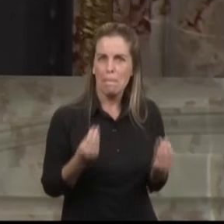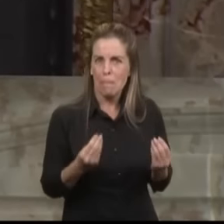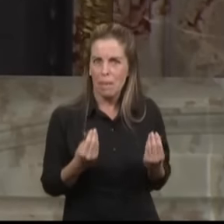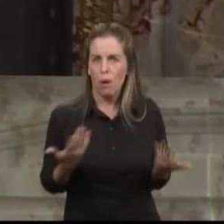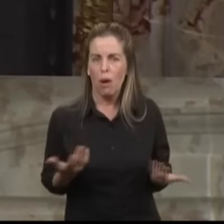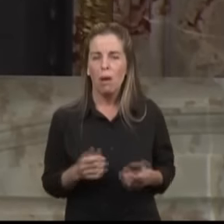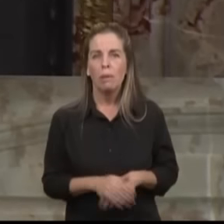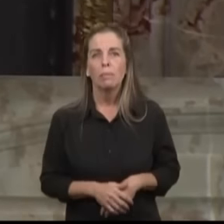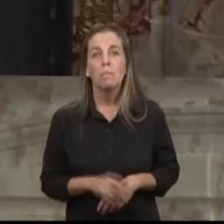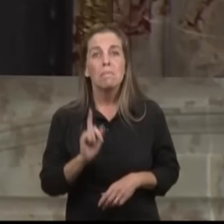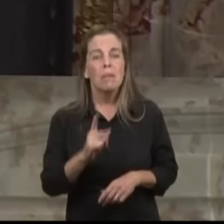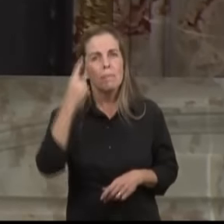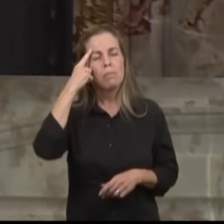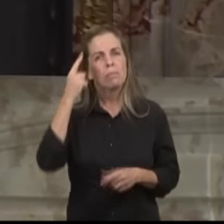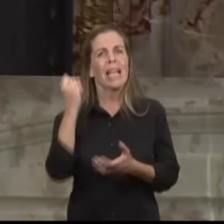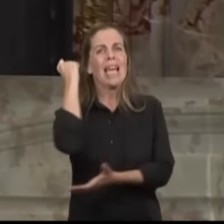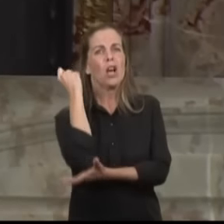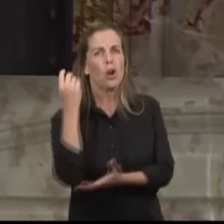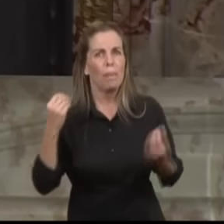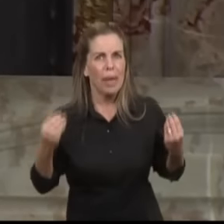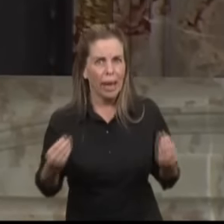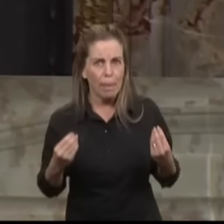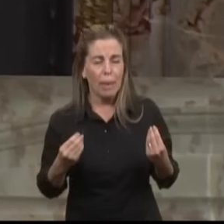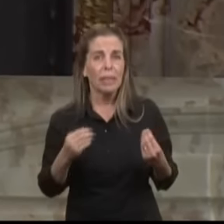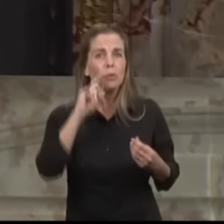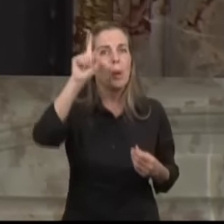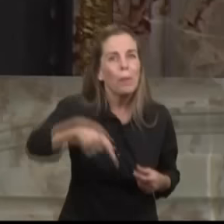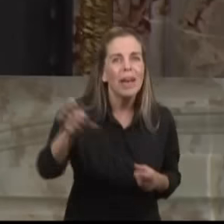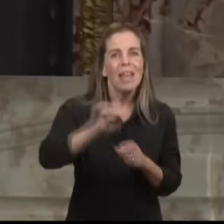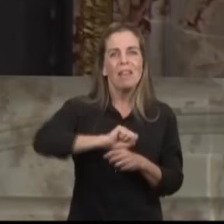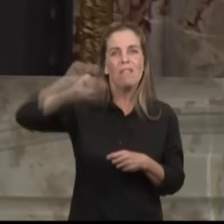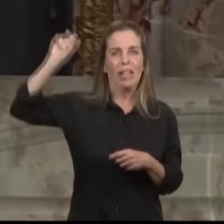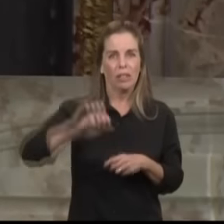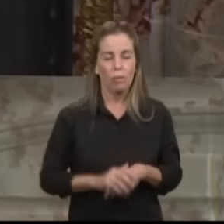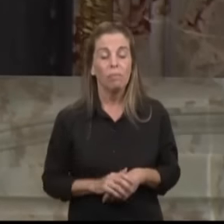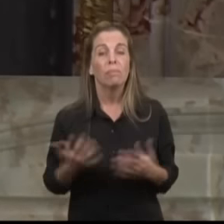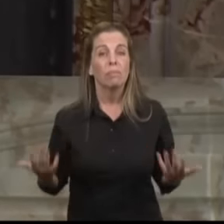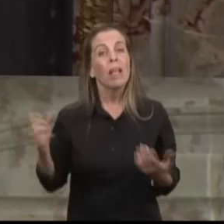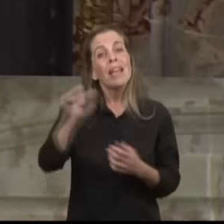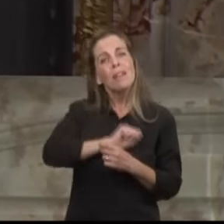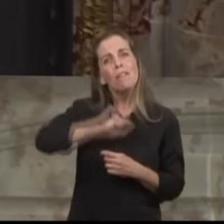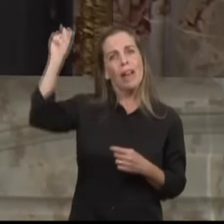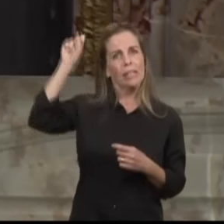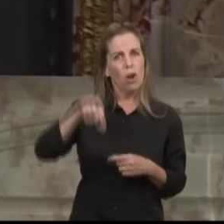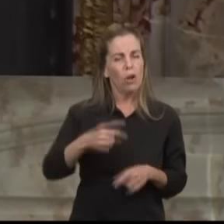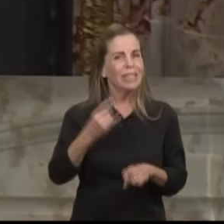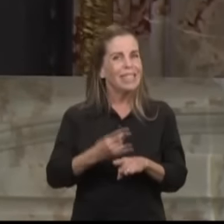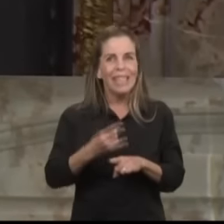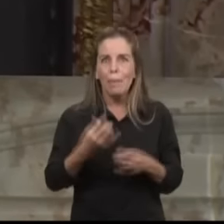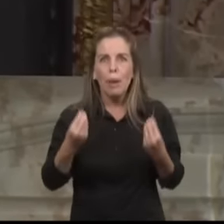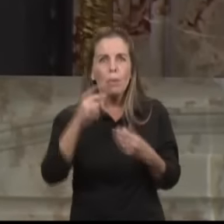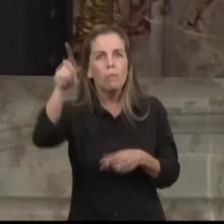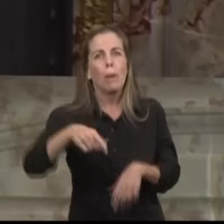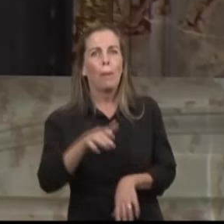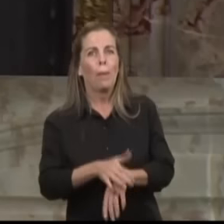masa de dinero existente en la economía, lo cual produce inflación. De aquí que la inflación es siempre y en todo lugar un fenómeno